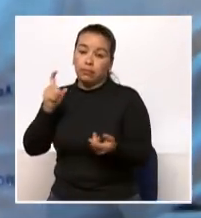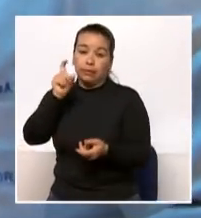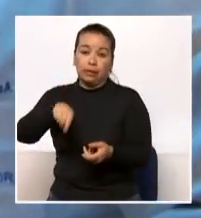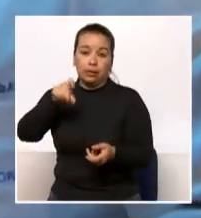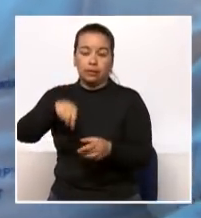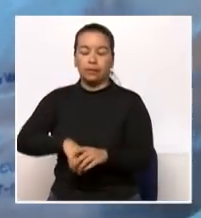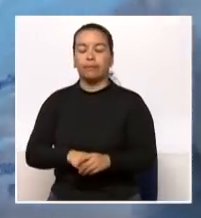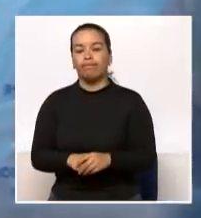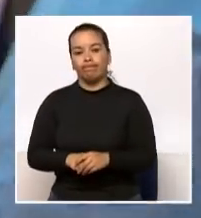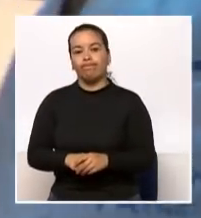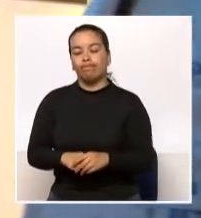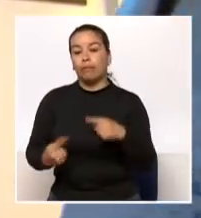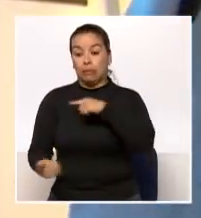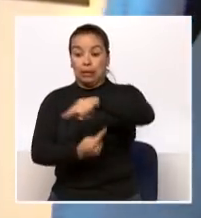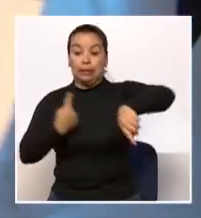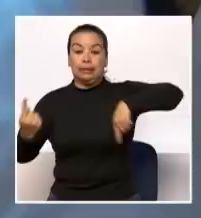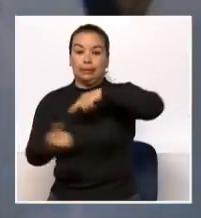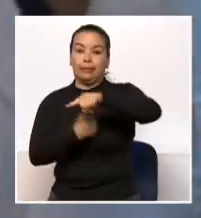en diálisis.